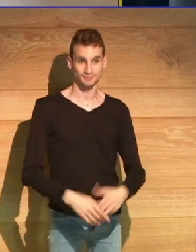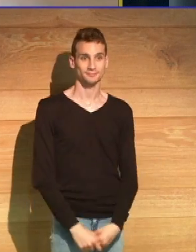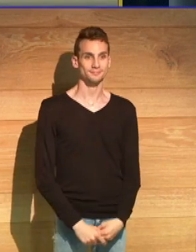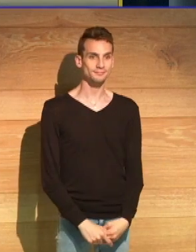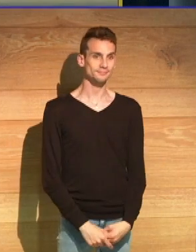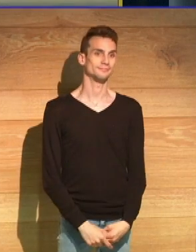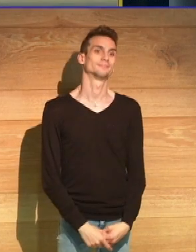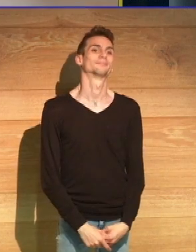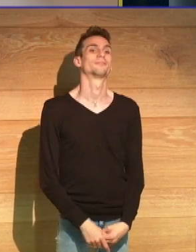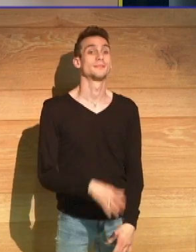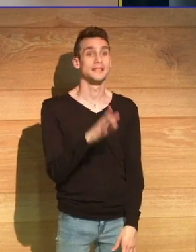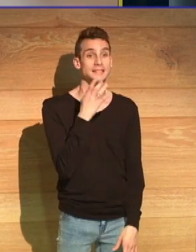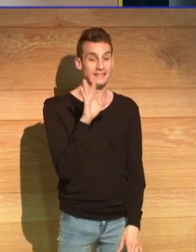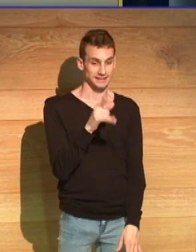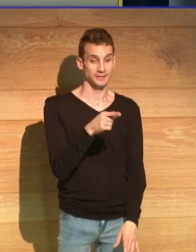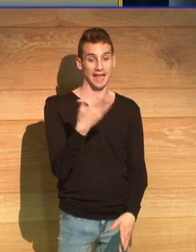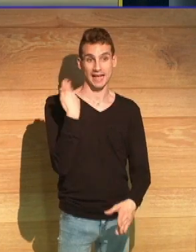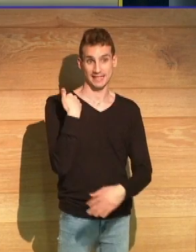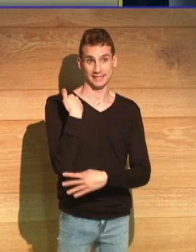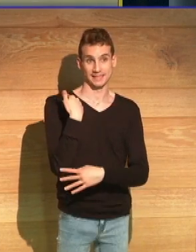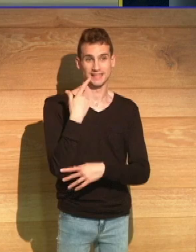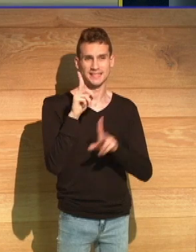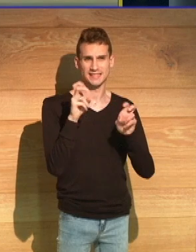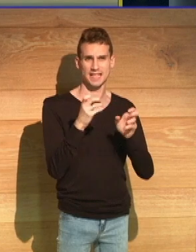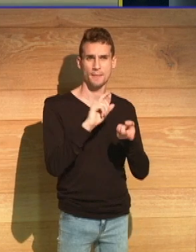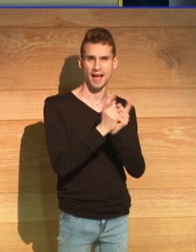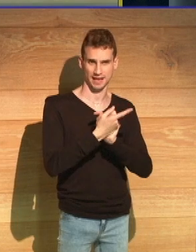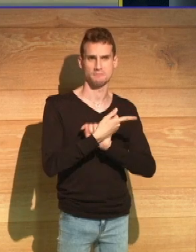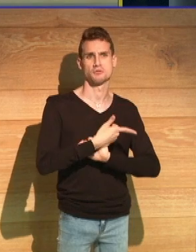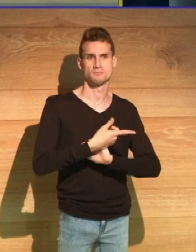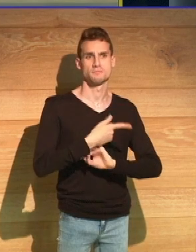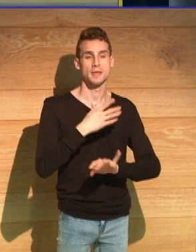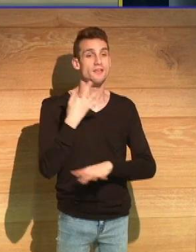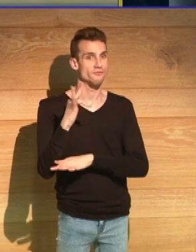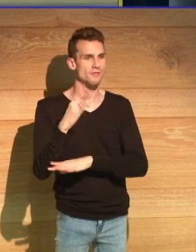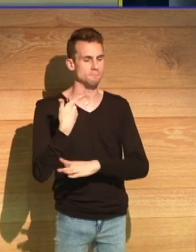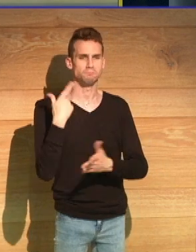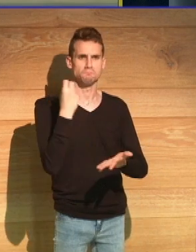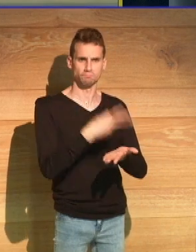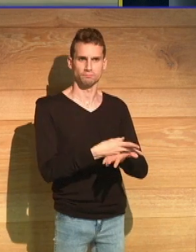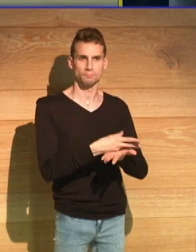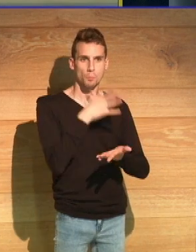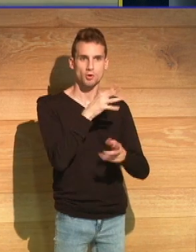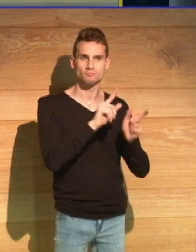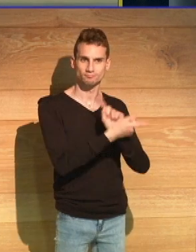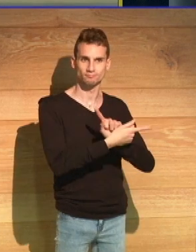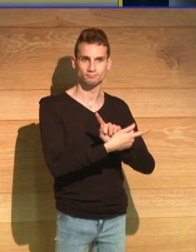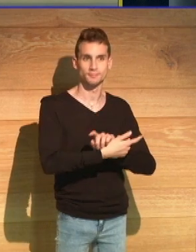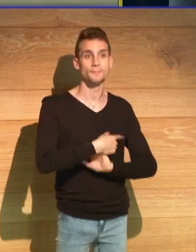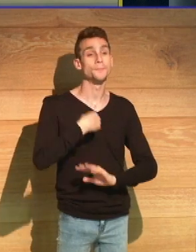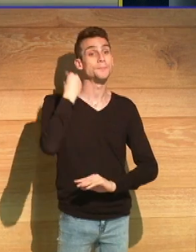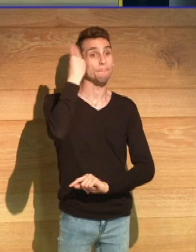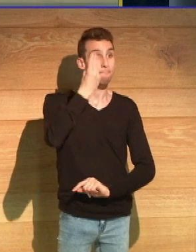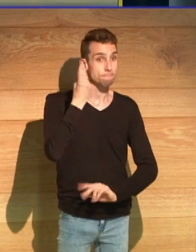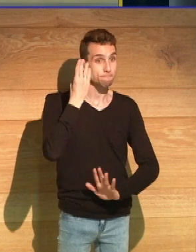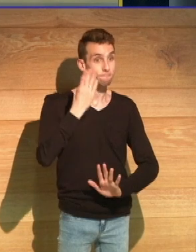Sí. Y hablabas de cambio, de cómo Fuller pues, apostaba por ese cambio. Y creo que,